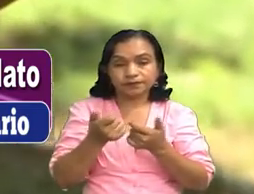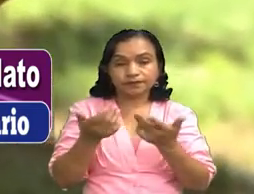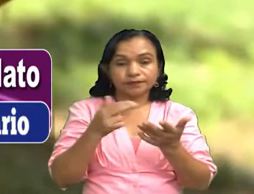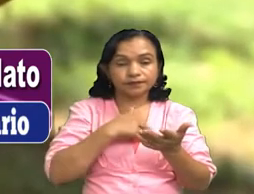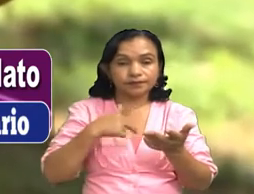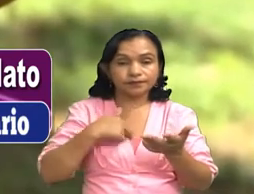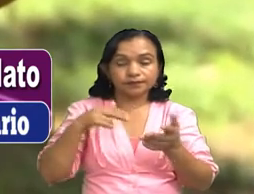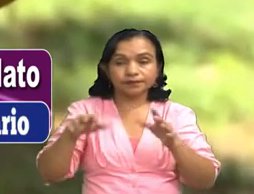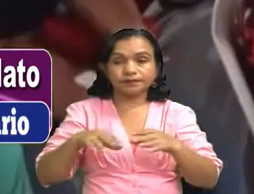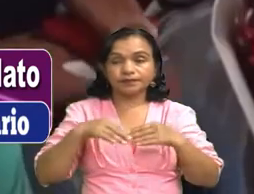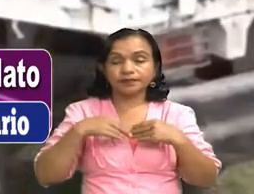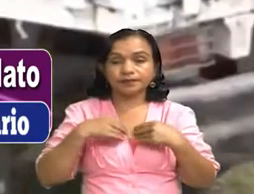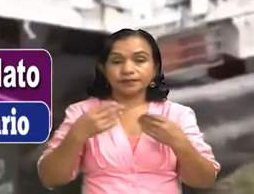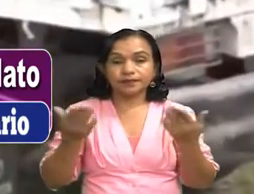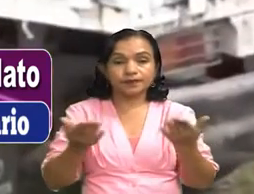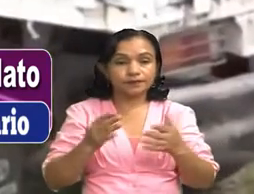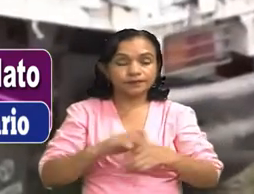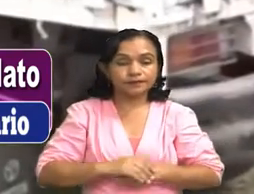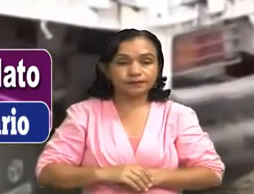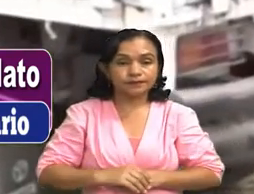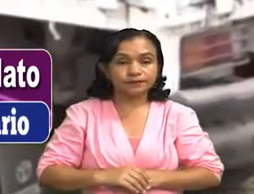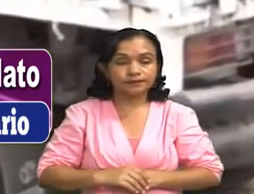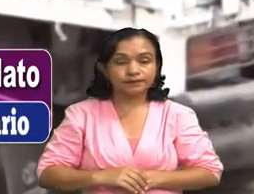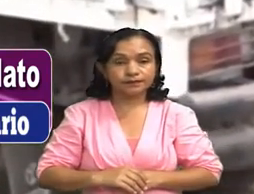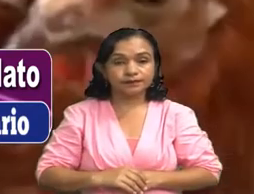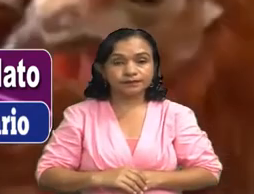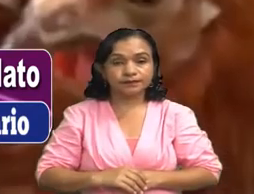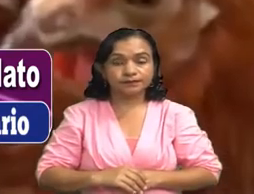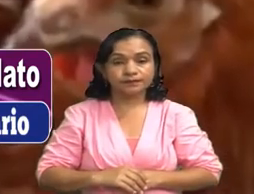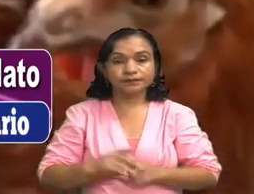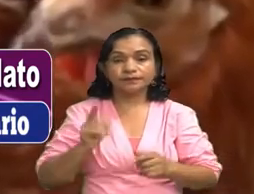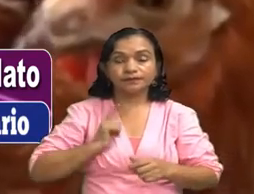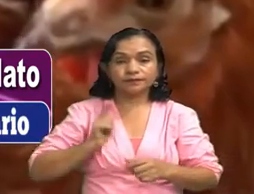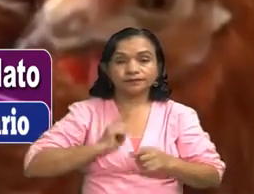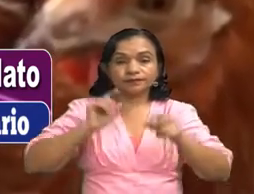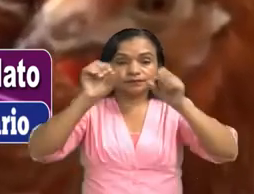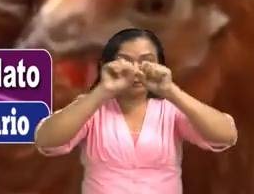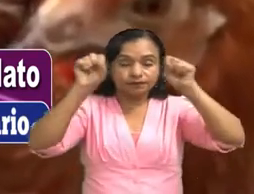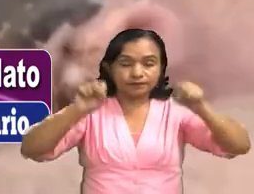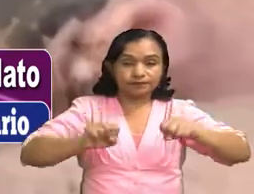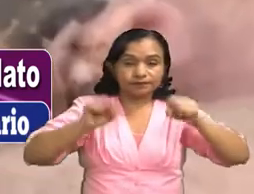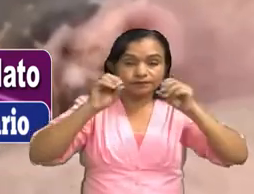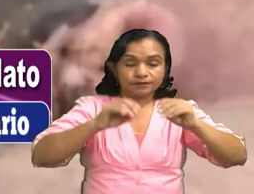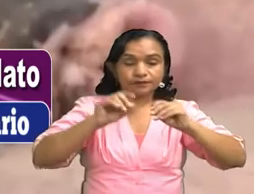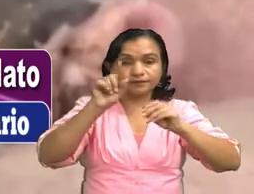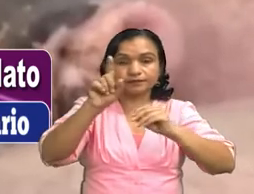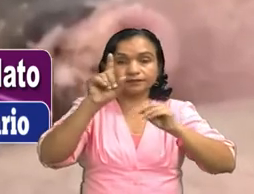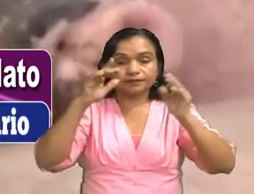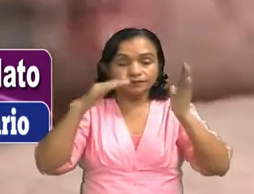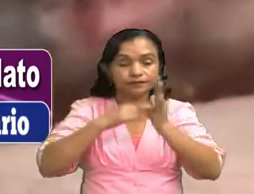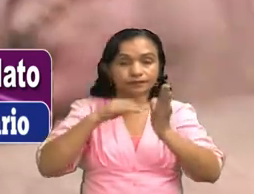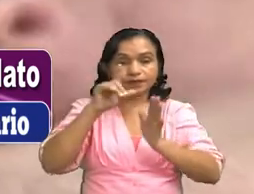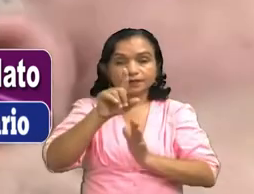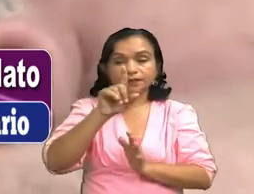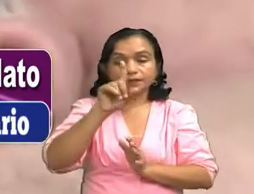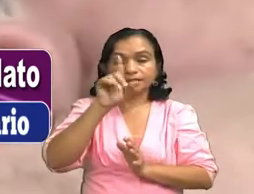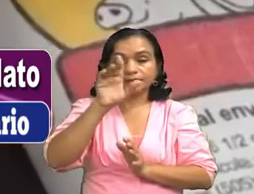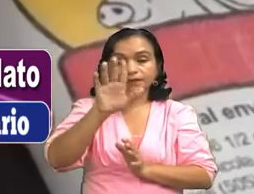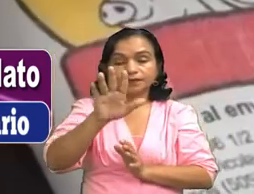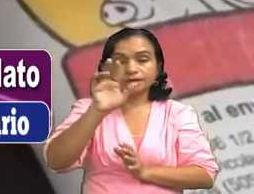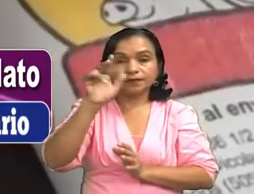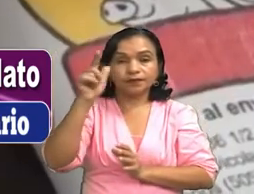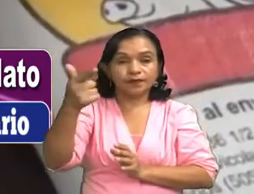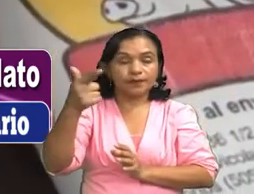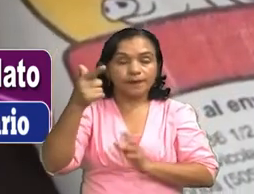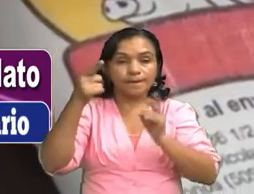Por eso te hablé del segregado primero. Y hemos capacitado a 1.157 productores